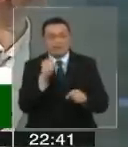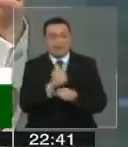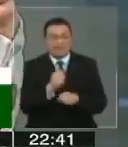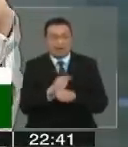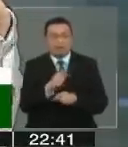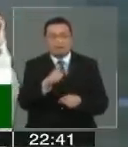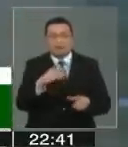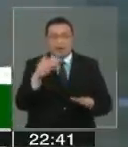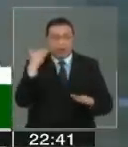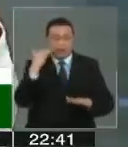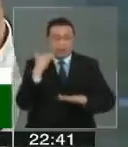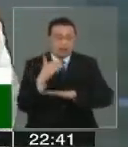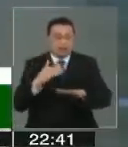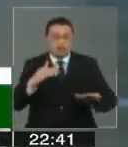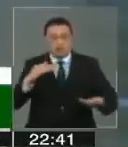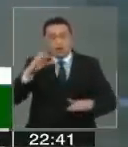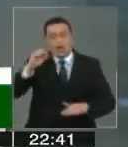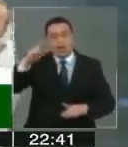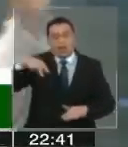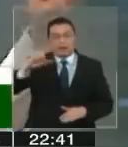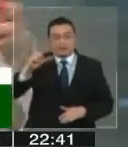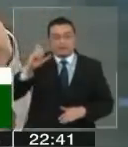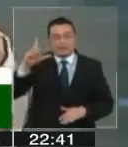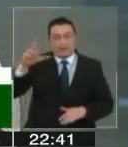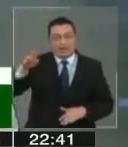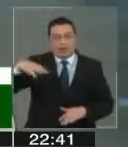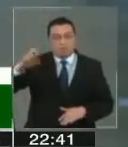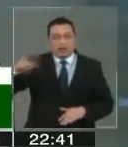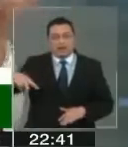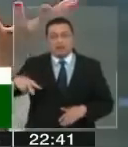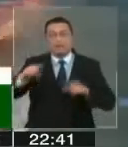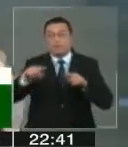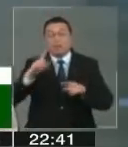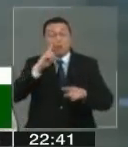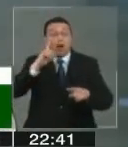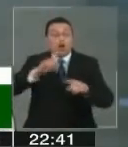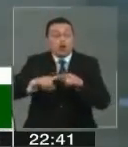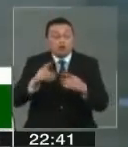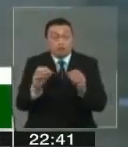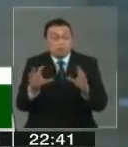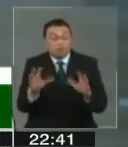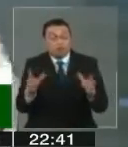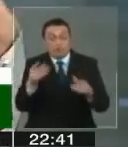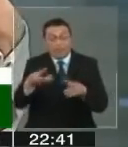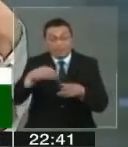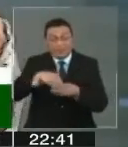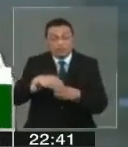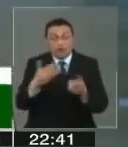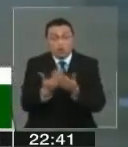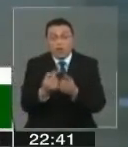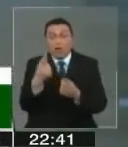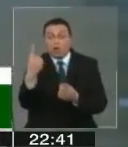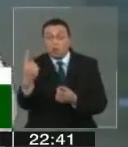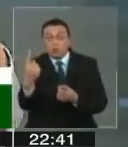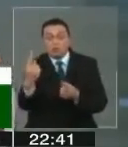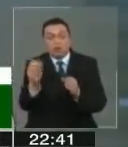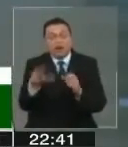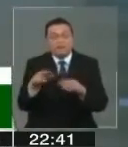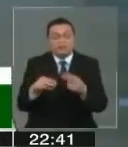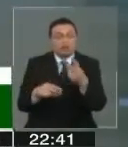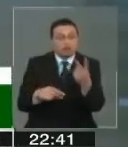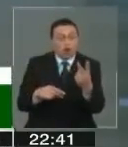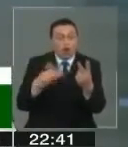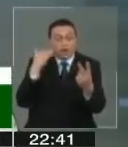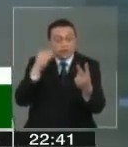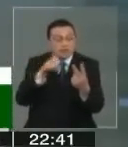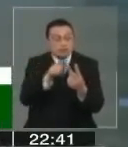trabajar con los niños con Angelman, y que a veces ni siquiera lo conocen tanto, porque dentro de la escuela especial hay uno, a veces dos niños